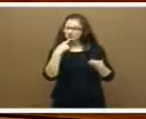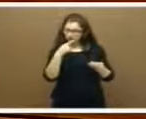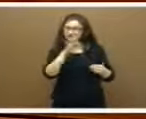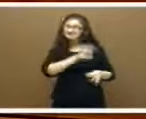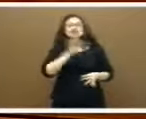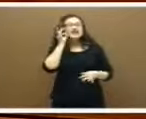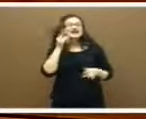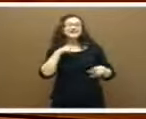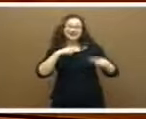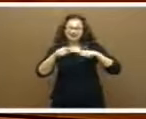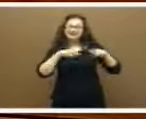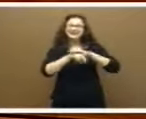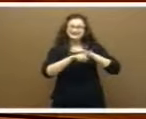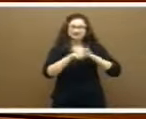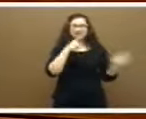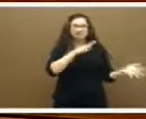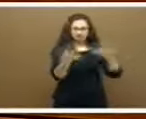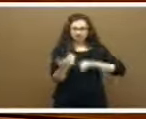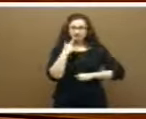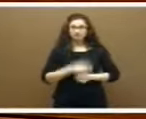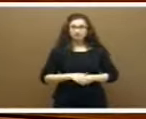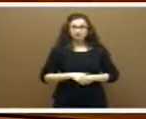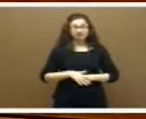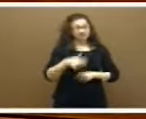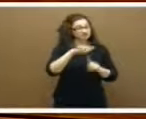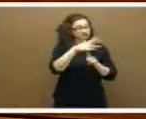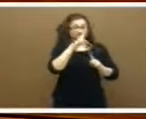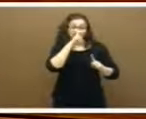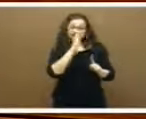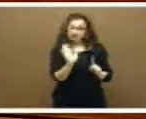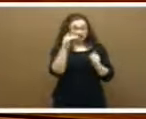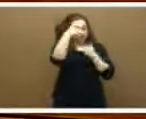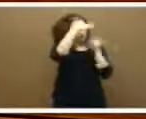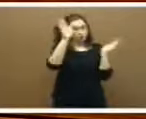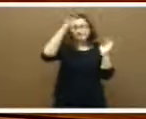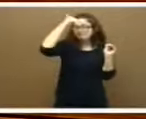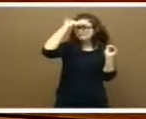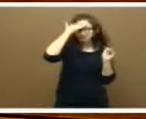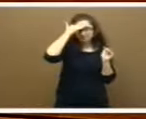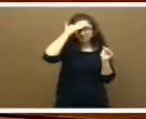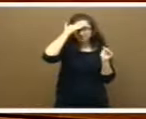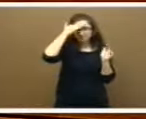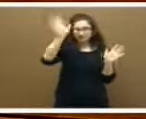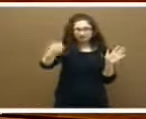del SEPA: el panorama es desolador con la atención a los pacientes dirigido a los